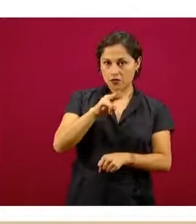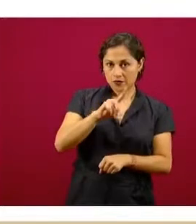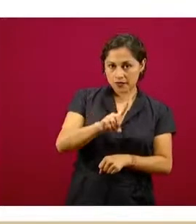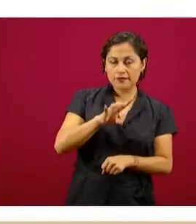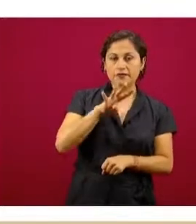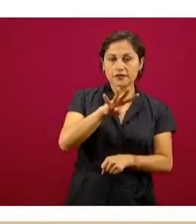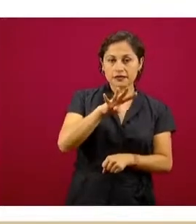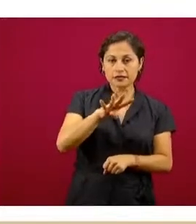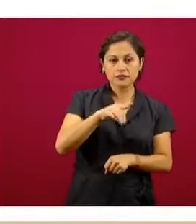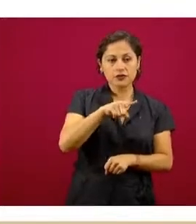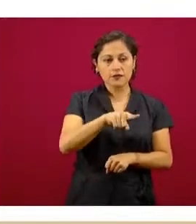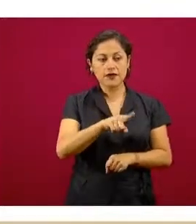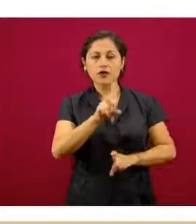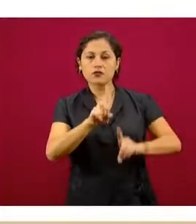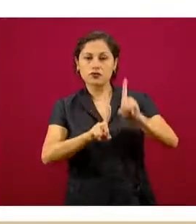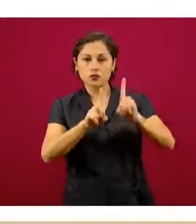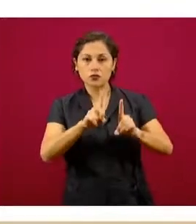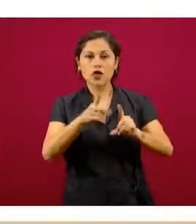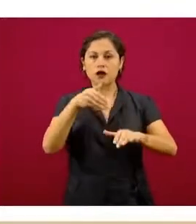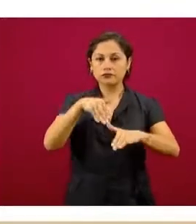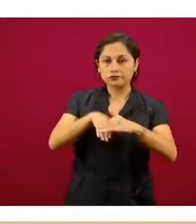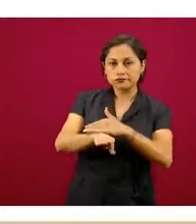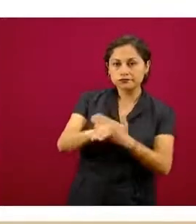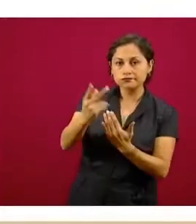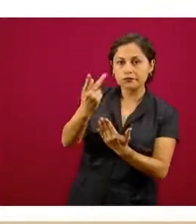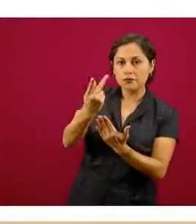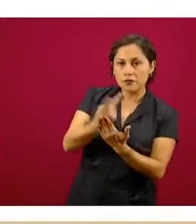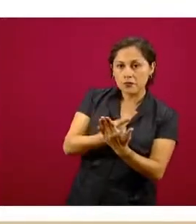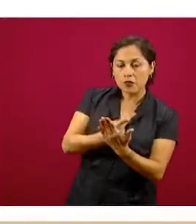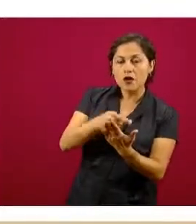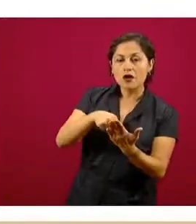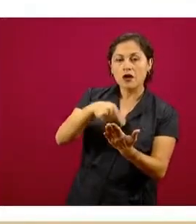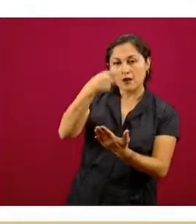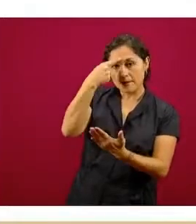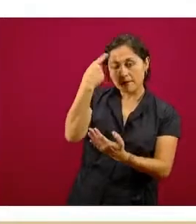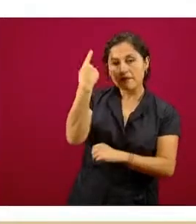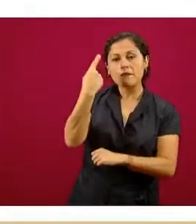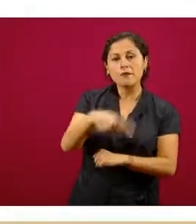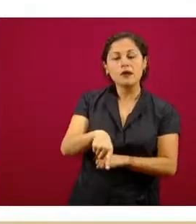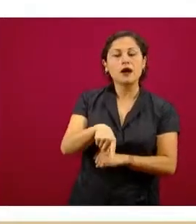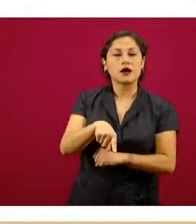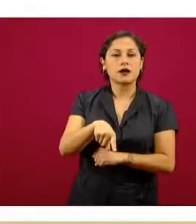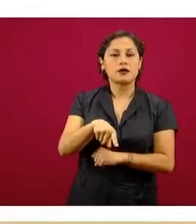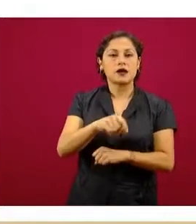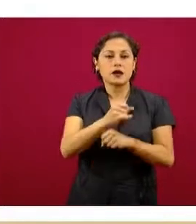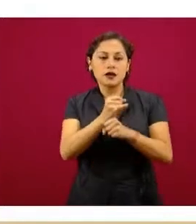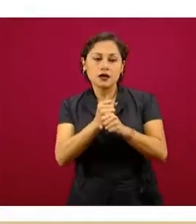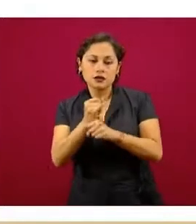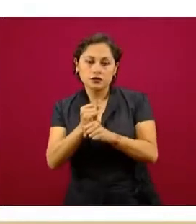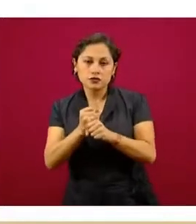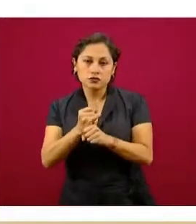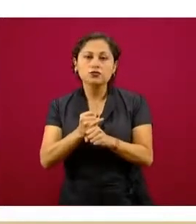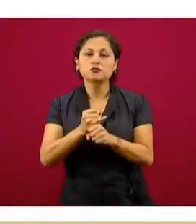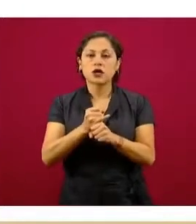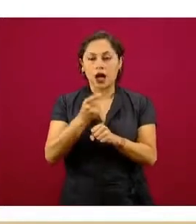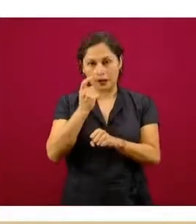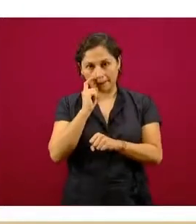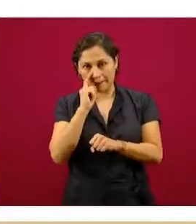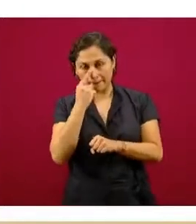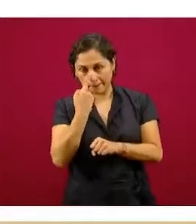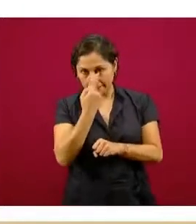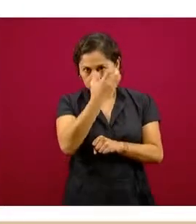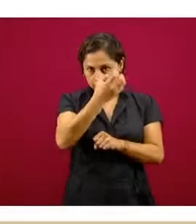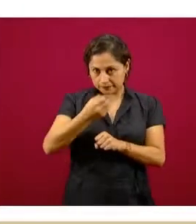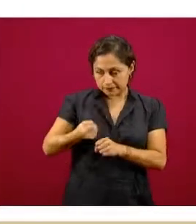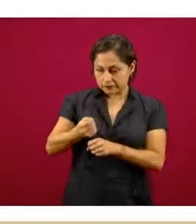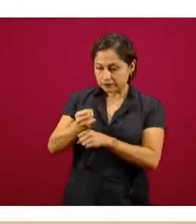clasificadas como casos sospechosos e ingresaron a un protocolo de estudio del cual forma parte la toma de la muestra, pero